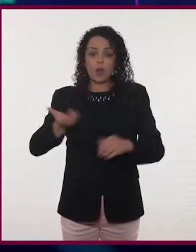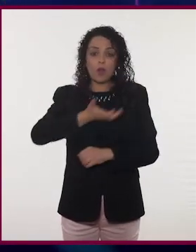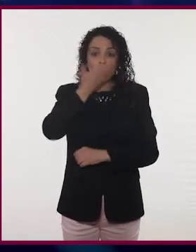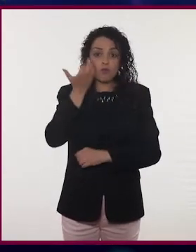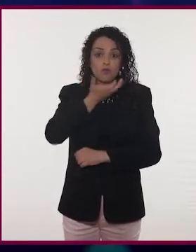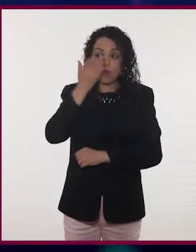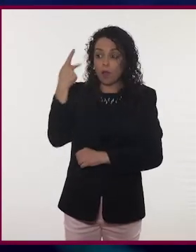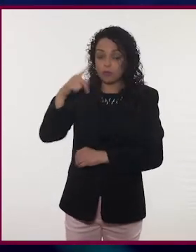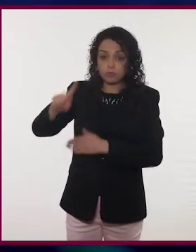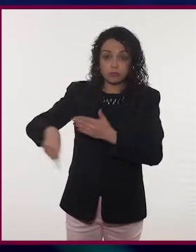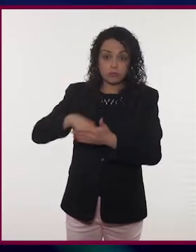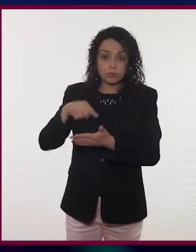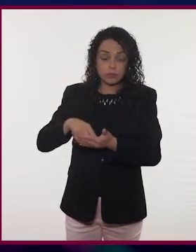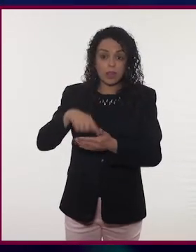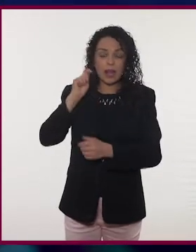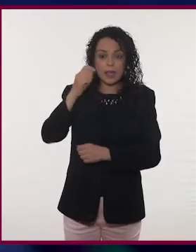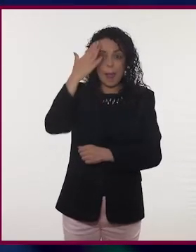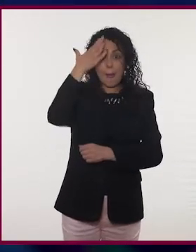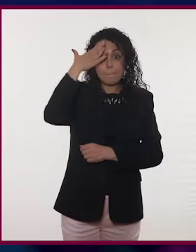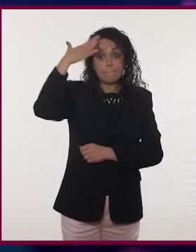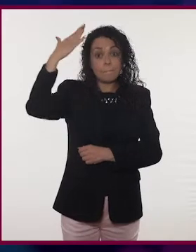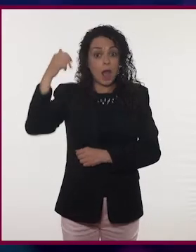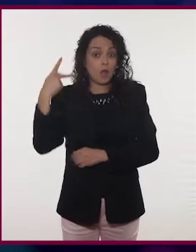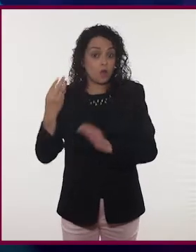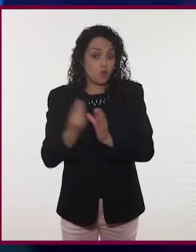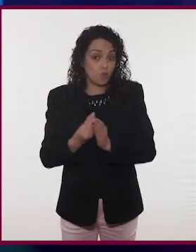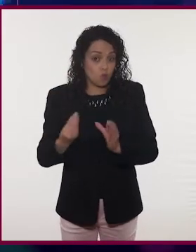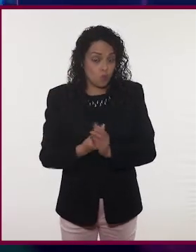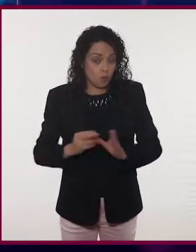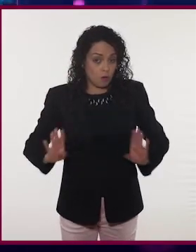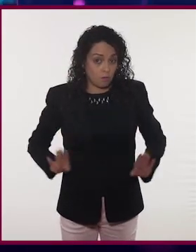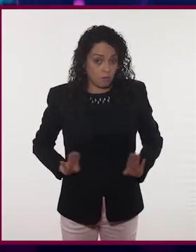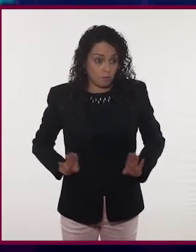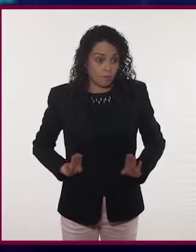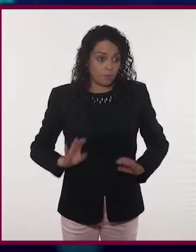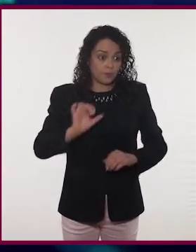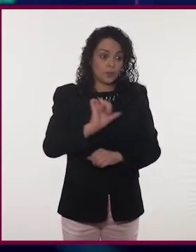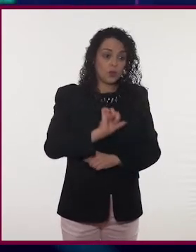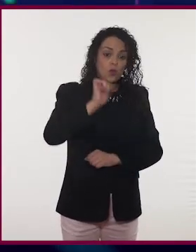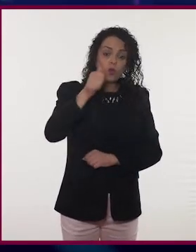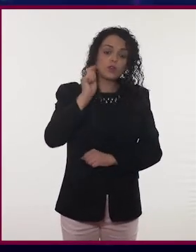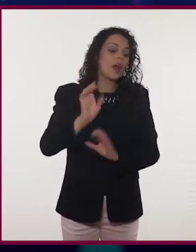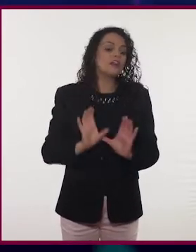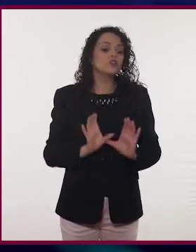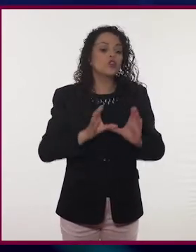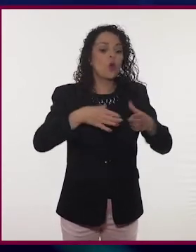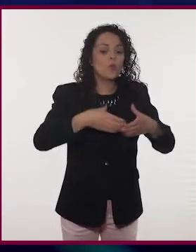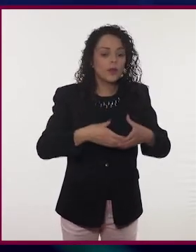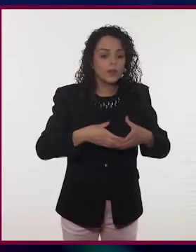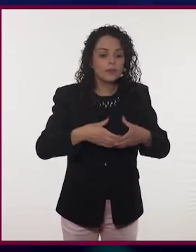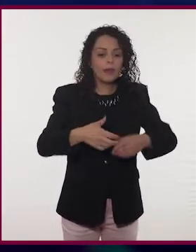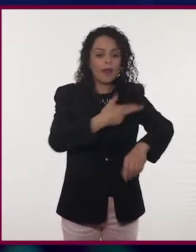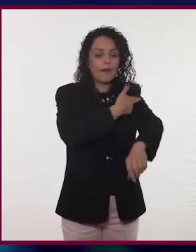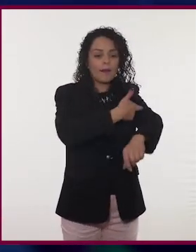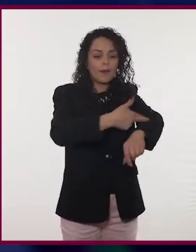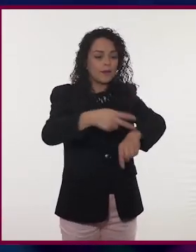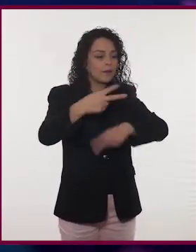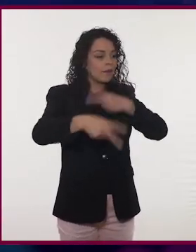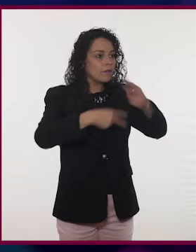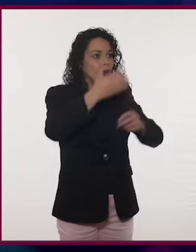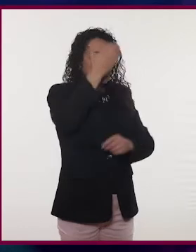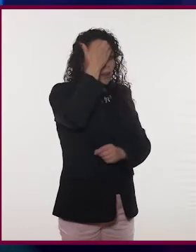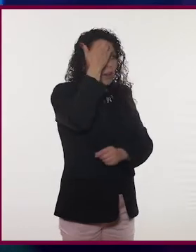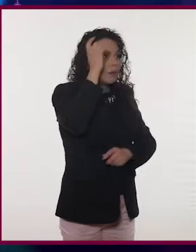y costumbres de los mayas. Y la otra es el tour comunitario, que consta en conocer y